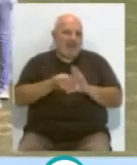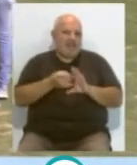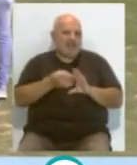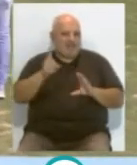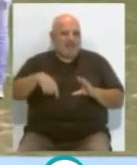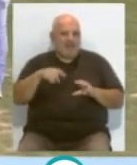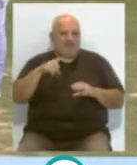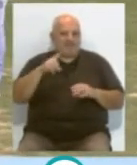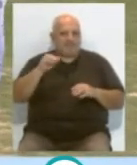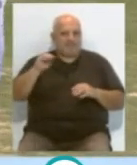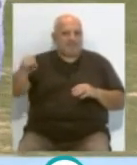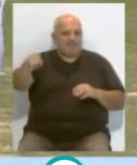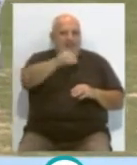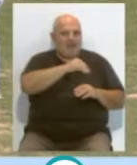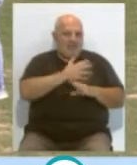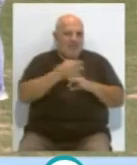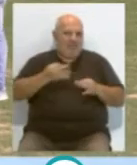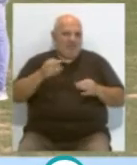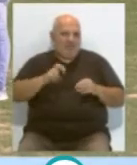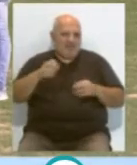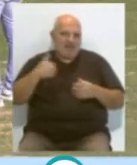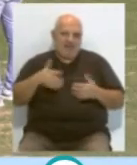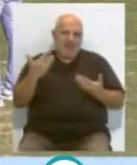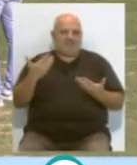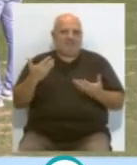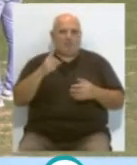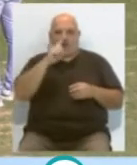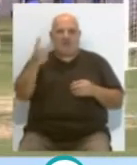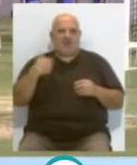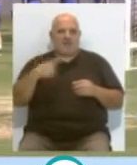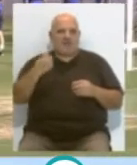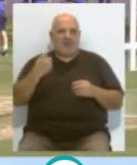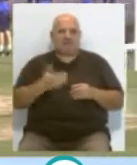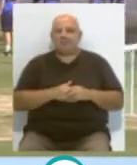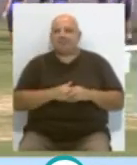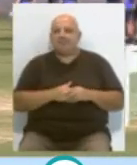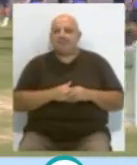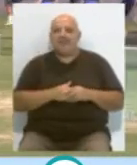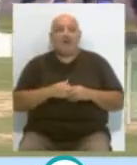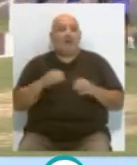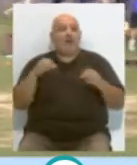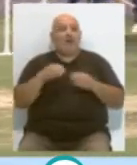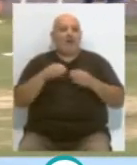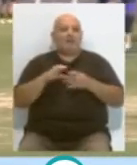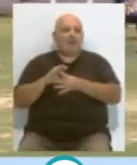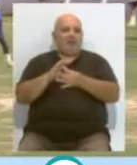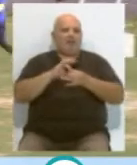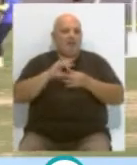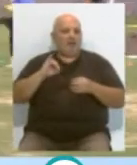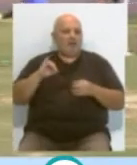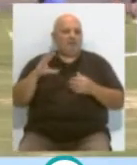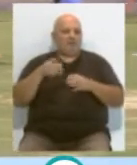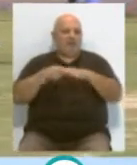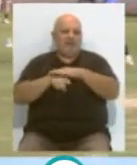sobre todo en el ataque, que es cuando hay que definir. Así, ahí vemos al cuerpo técnico, lo que sí es verdad que están muy unidos, todas